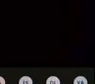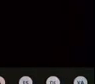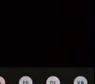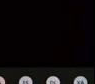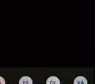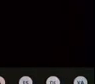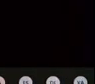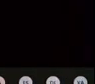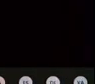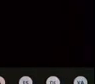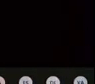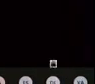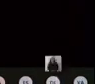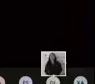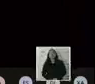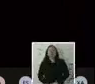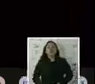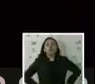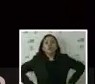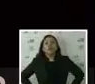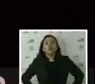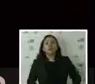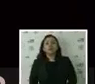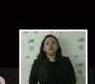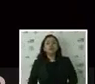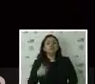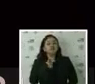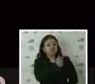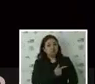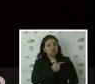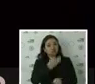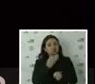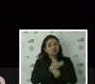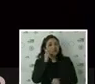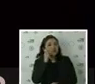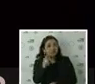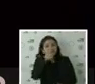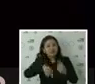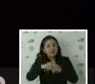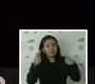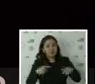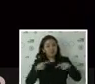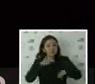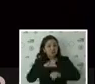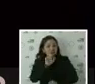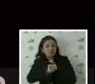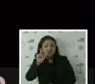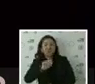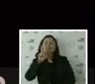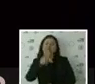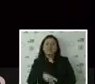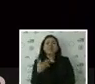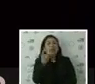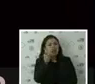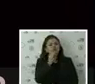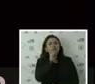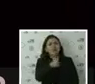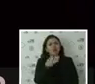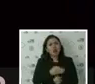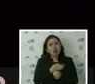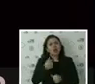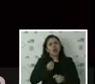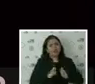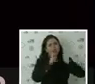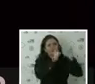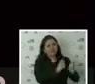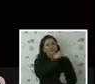ustedes. Me da mucho gusto poder compartir la mesa con personas tan destacadas, de verdad. Y bueno, en ese mismo sentido, cedería el